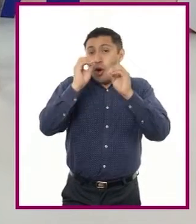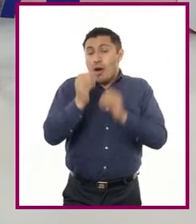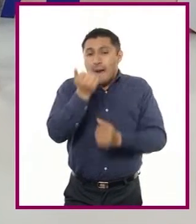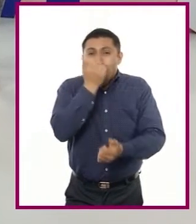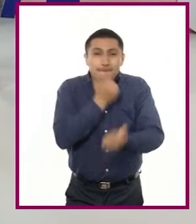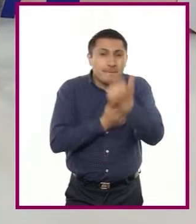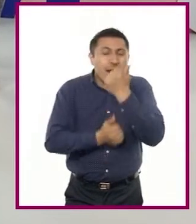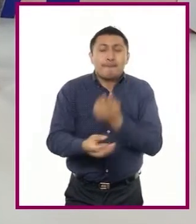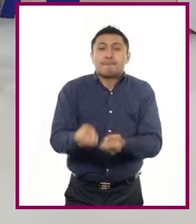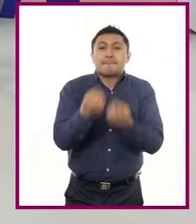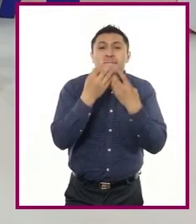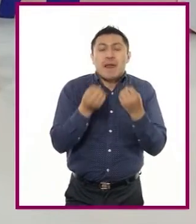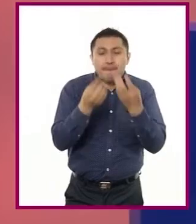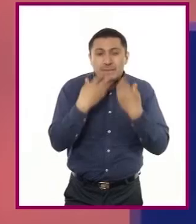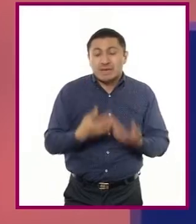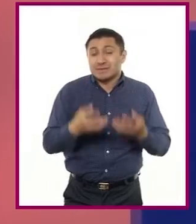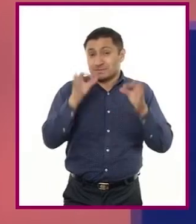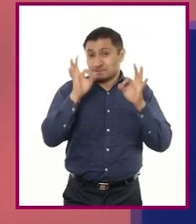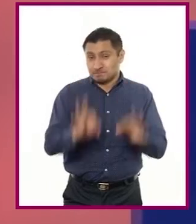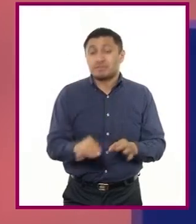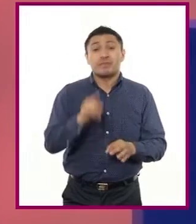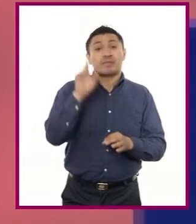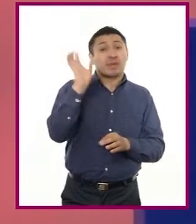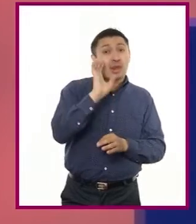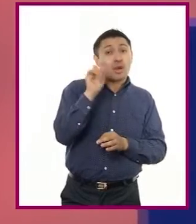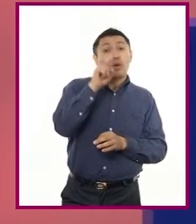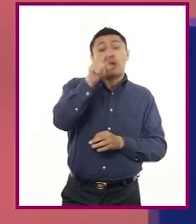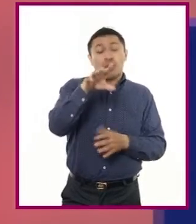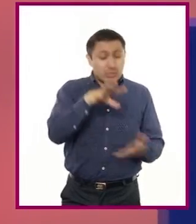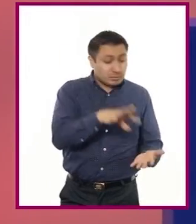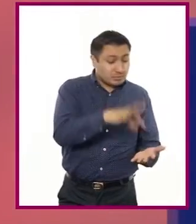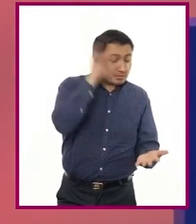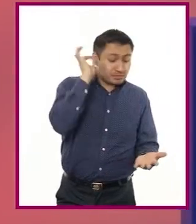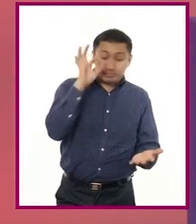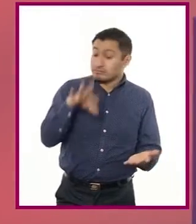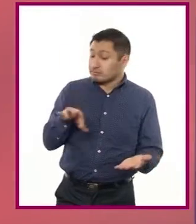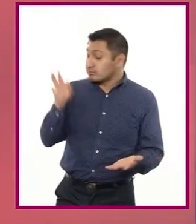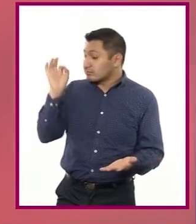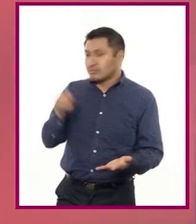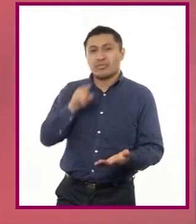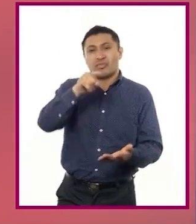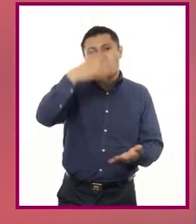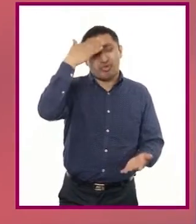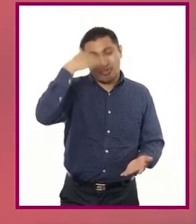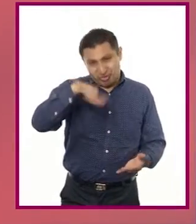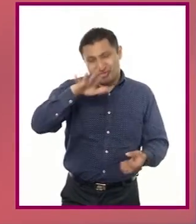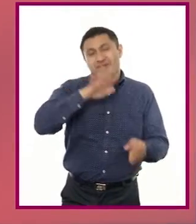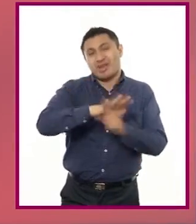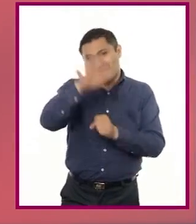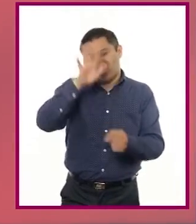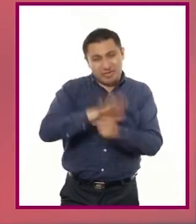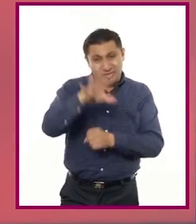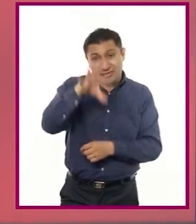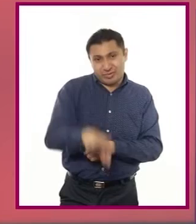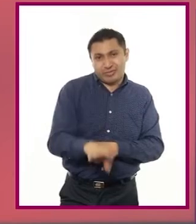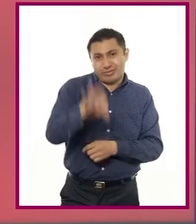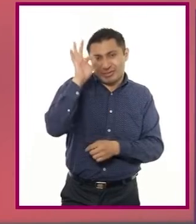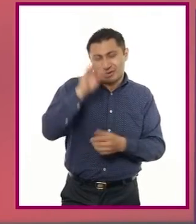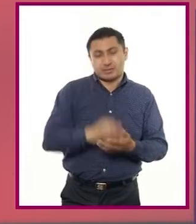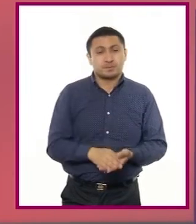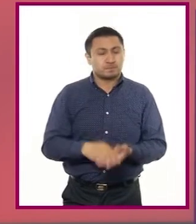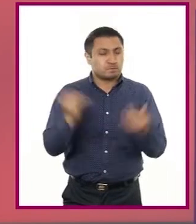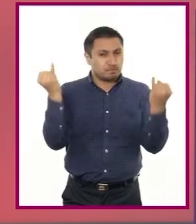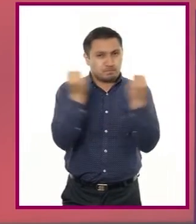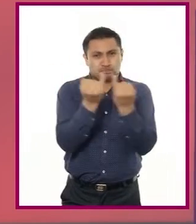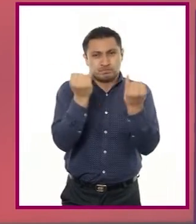aportan. Así que, al elegir, eres consciente de lo que estás consumiendo. Lo mismo